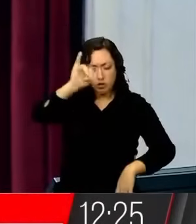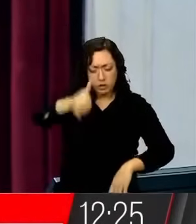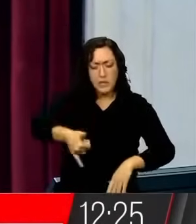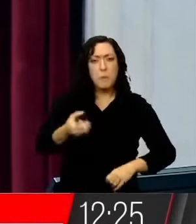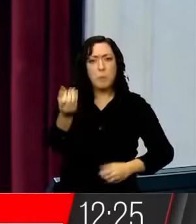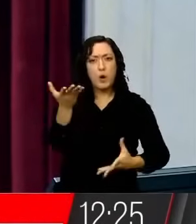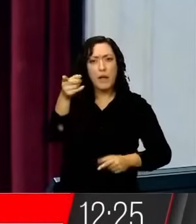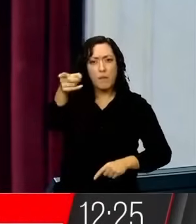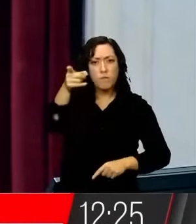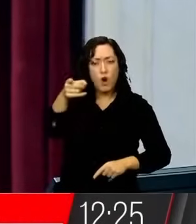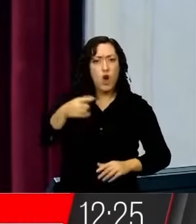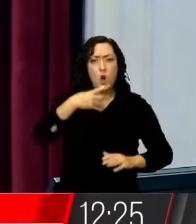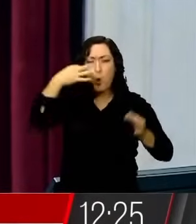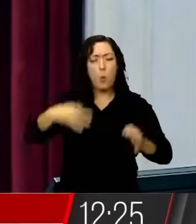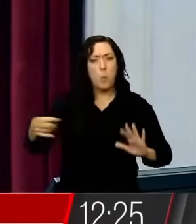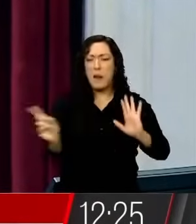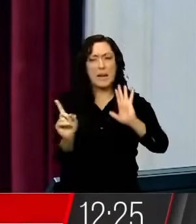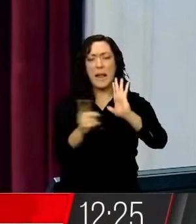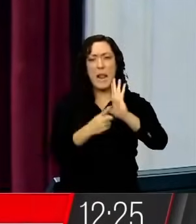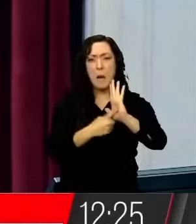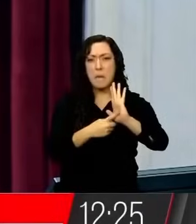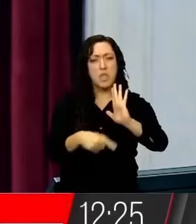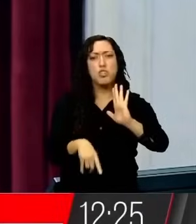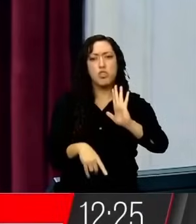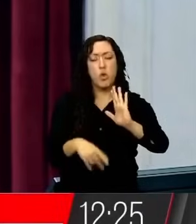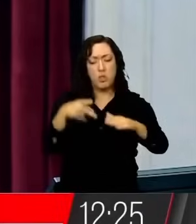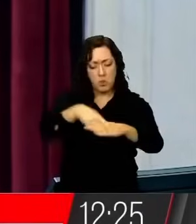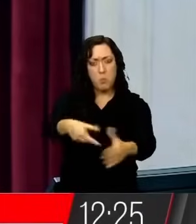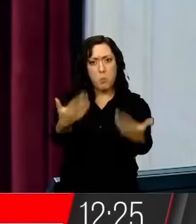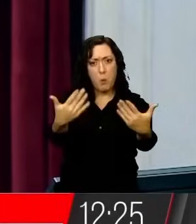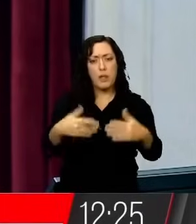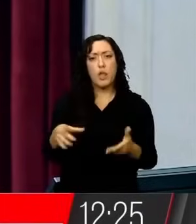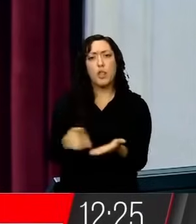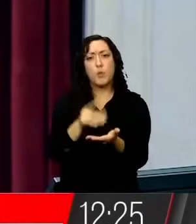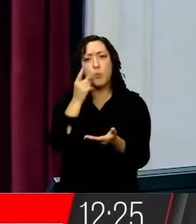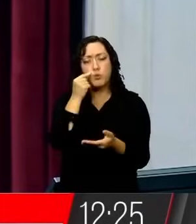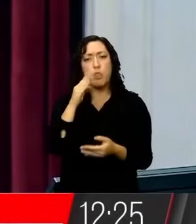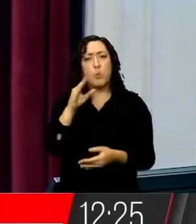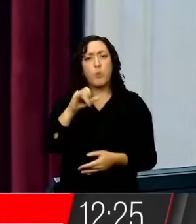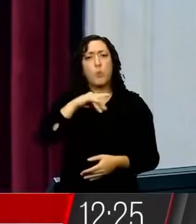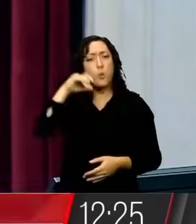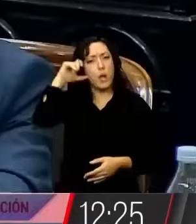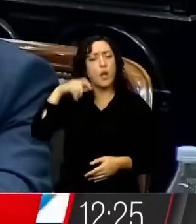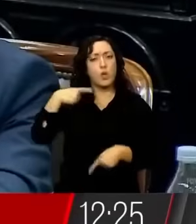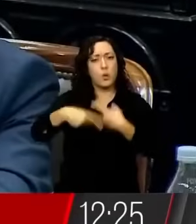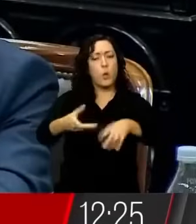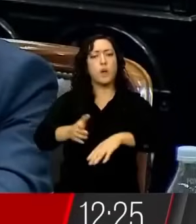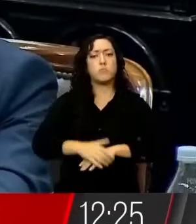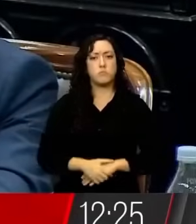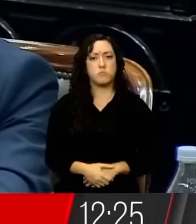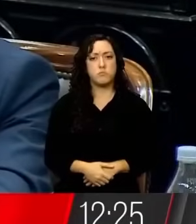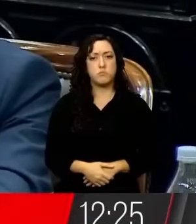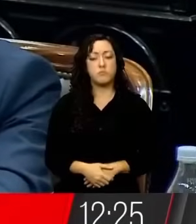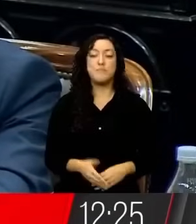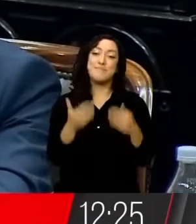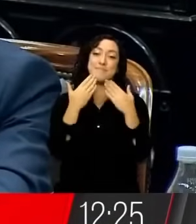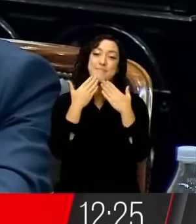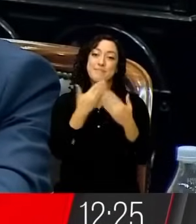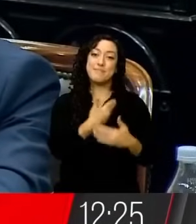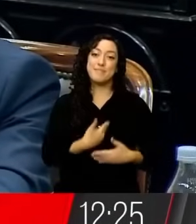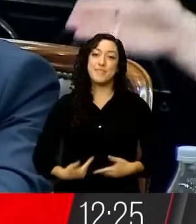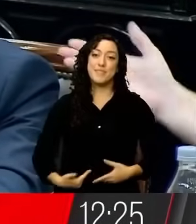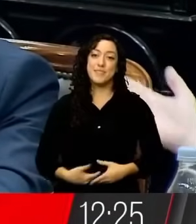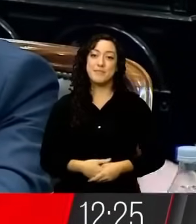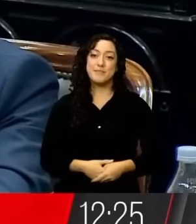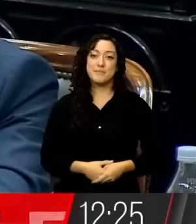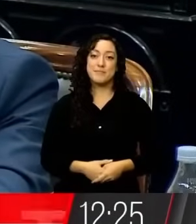porque está faltando, está incumpliendo el reglamento. Continúa el diputado Bruge con la palabra. Gracias, señor